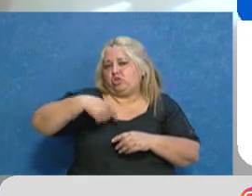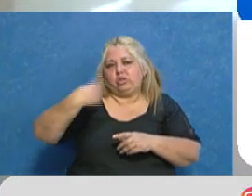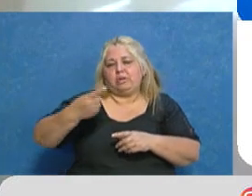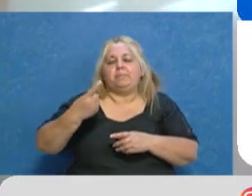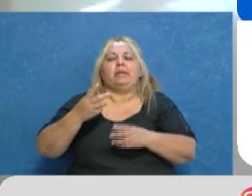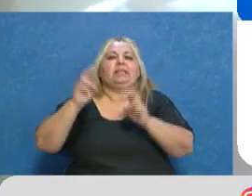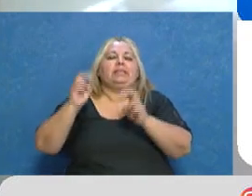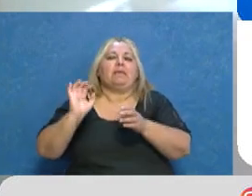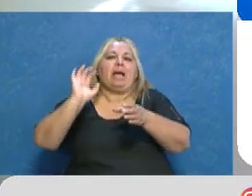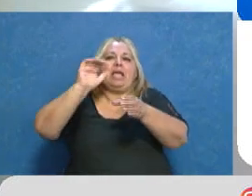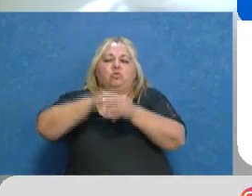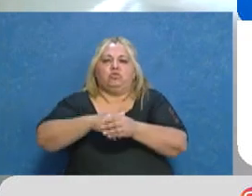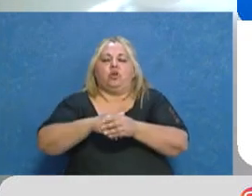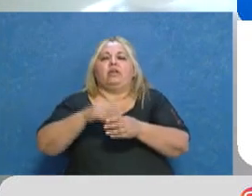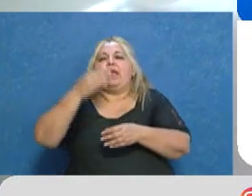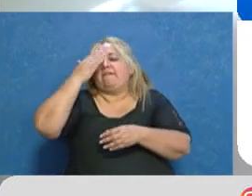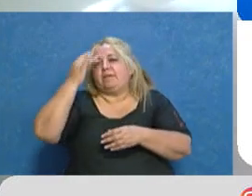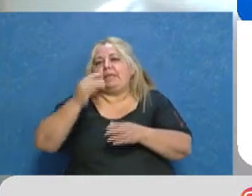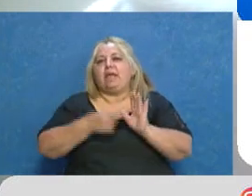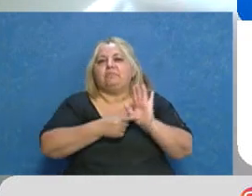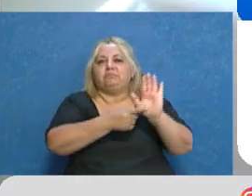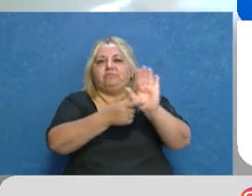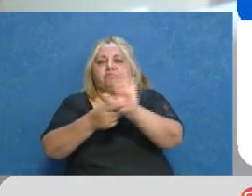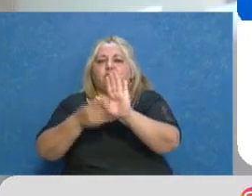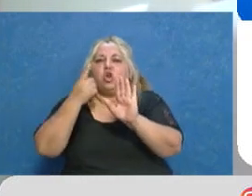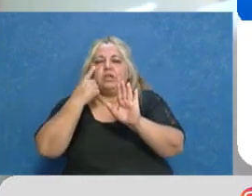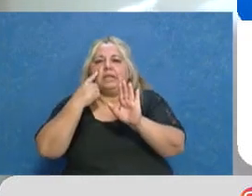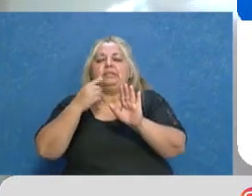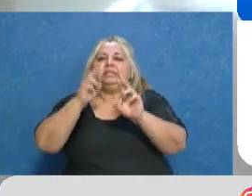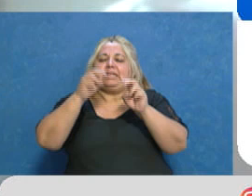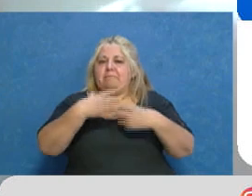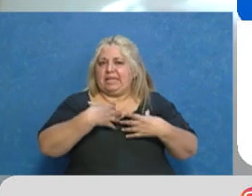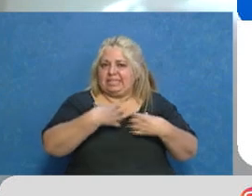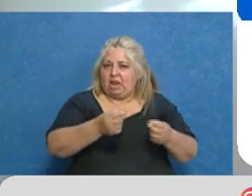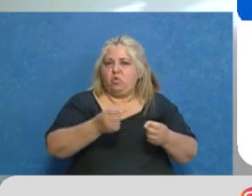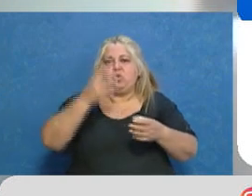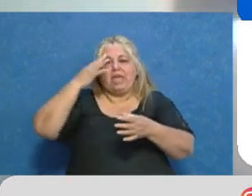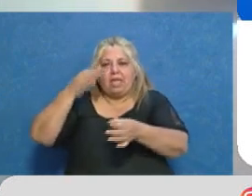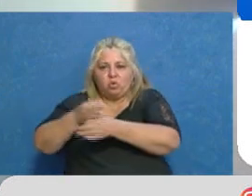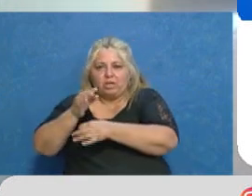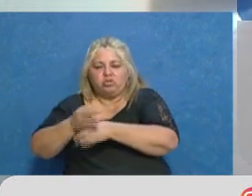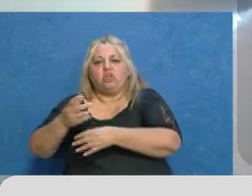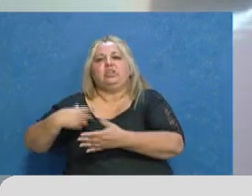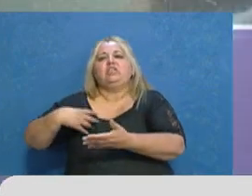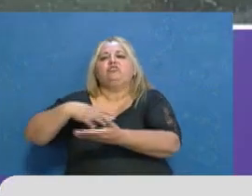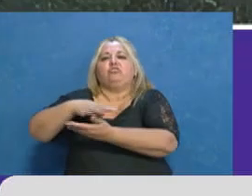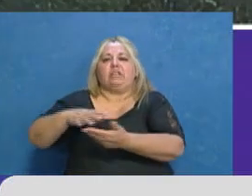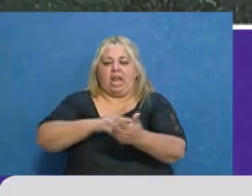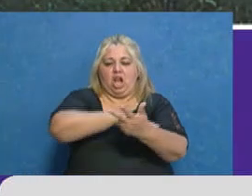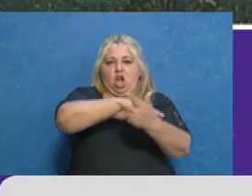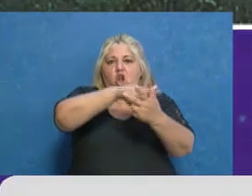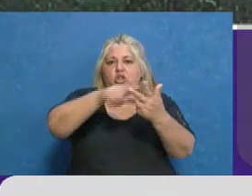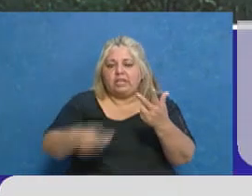inclusión, en que se conozca más esta enfermedad, tanto para la parte de salud como la parte de educación y la social.